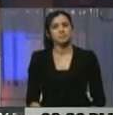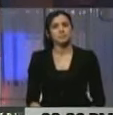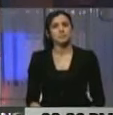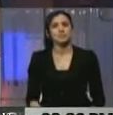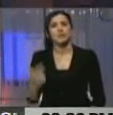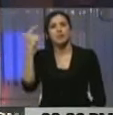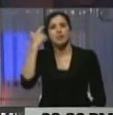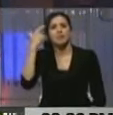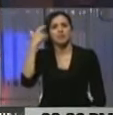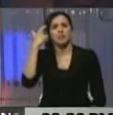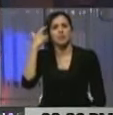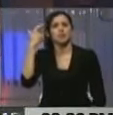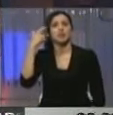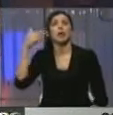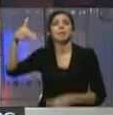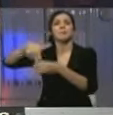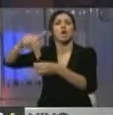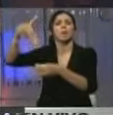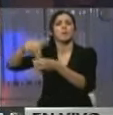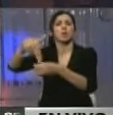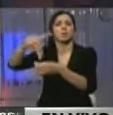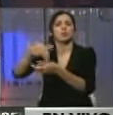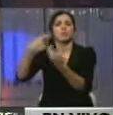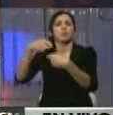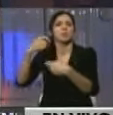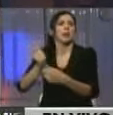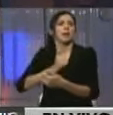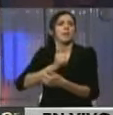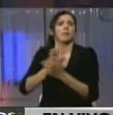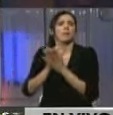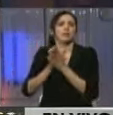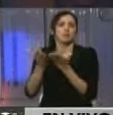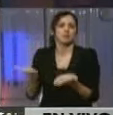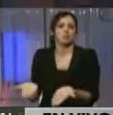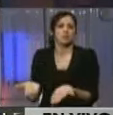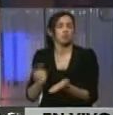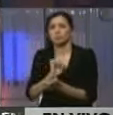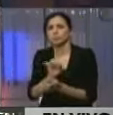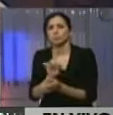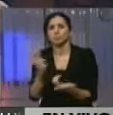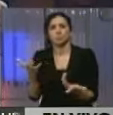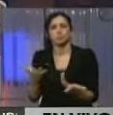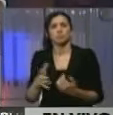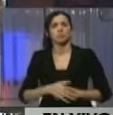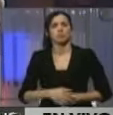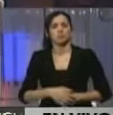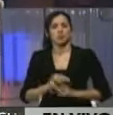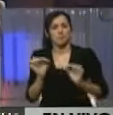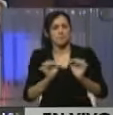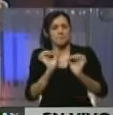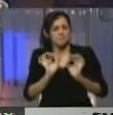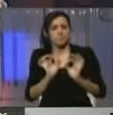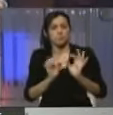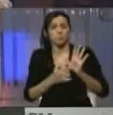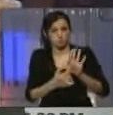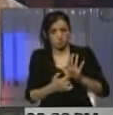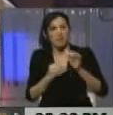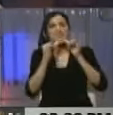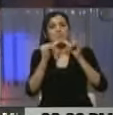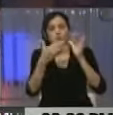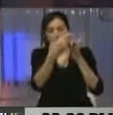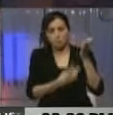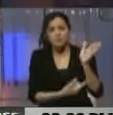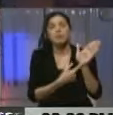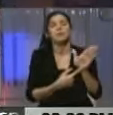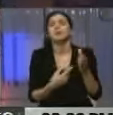dependiente del rentismo, del petróleo, que se expresa en lo concreto, como yo les puedo mostrar en este informe que me